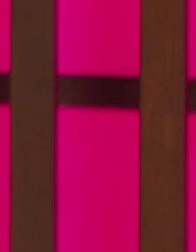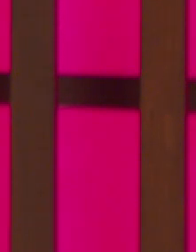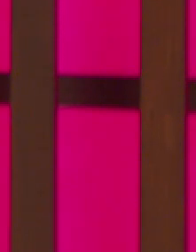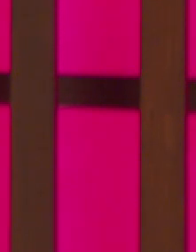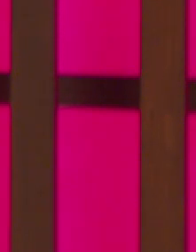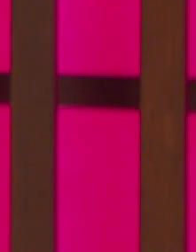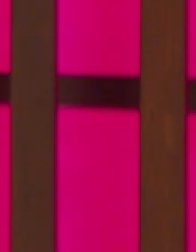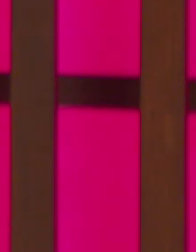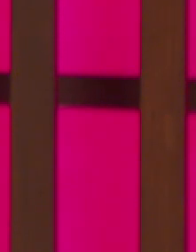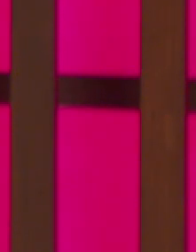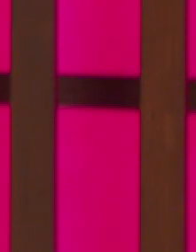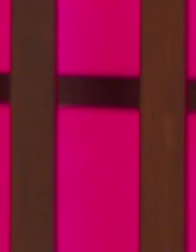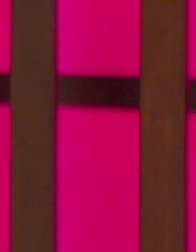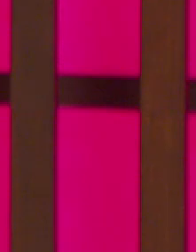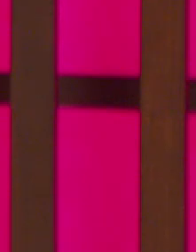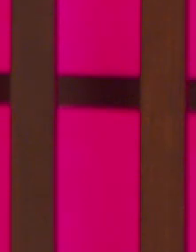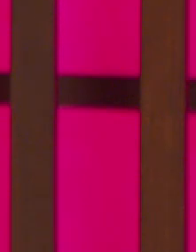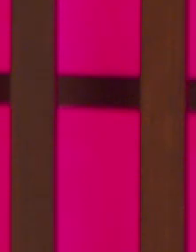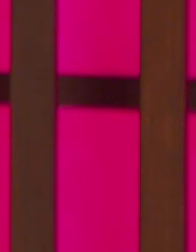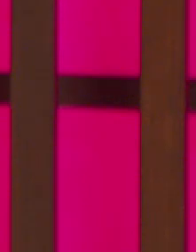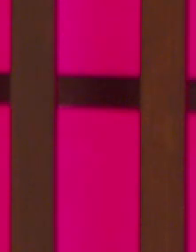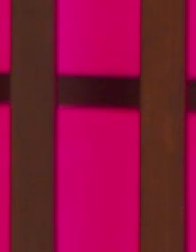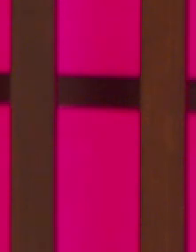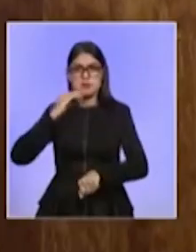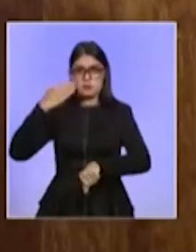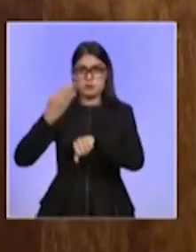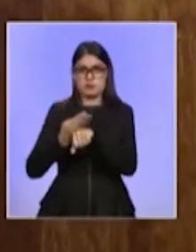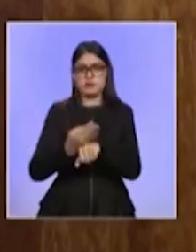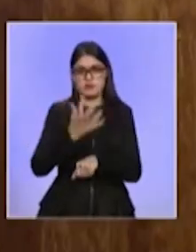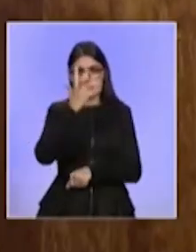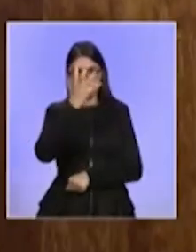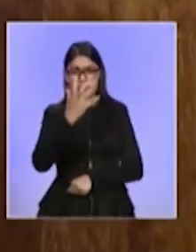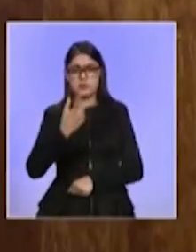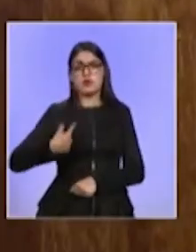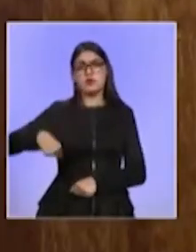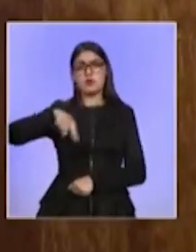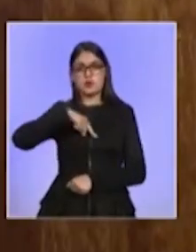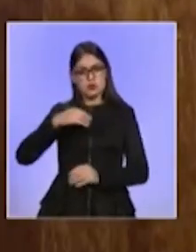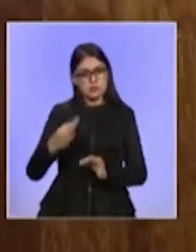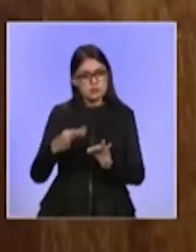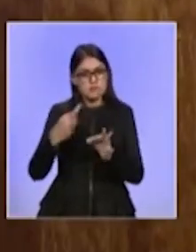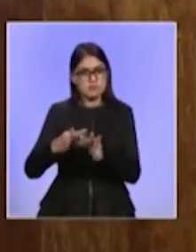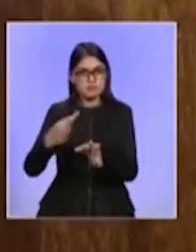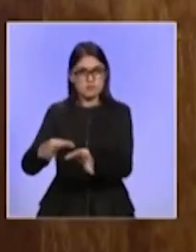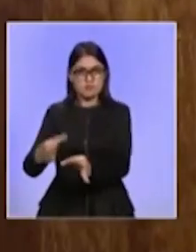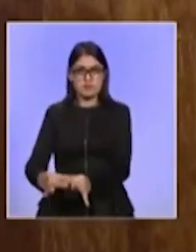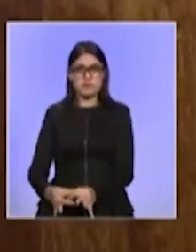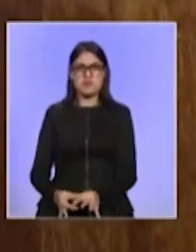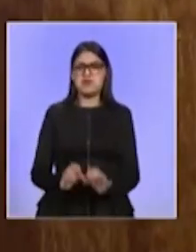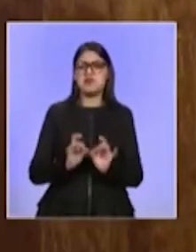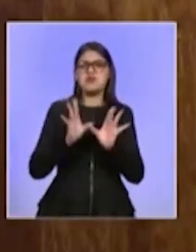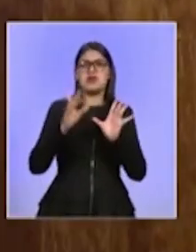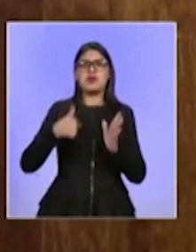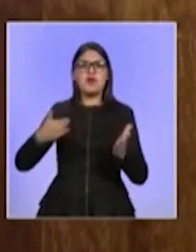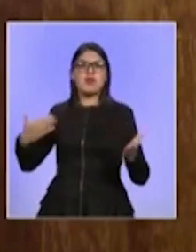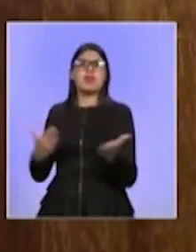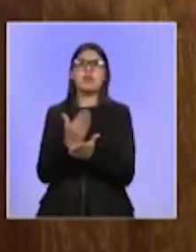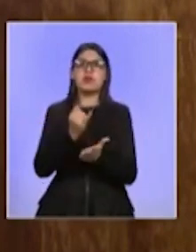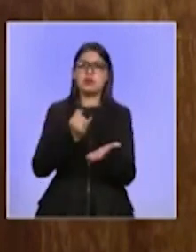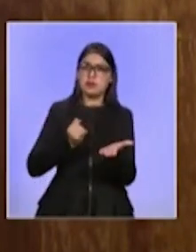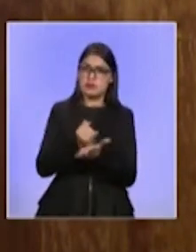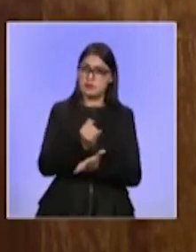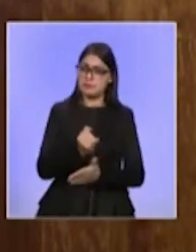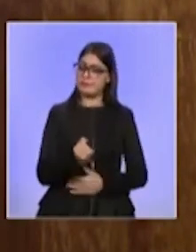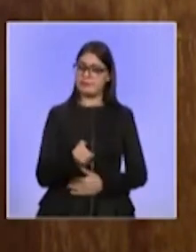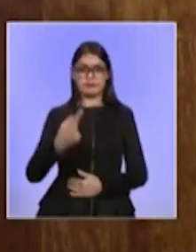realizaron un ejercicio indebido de funciones los albazos no son la forma en como en una democracia